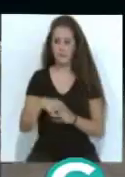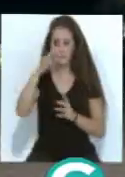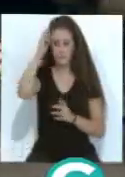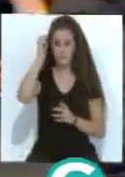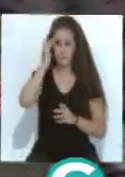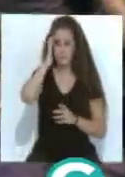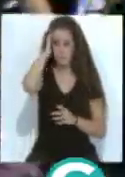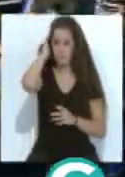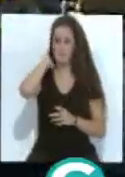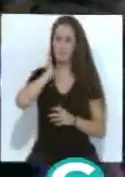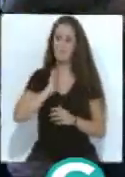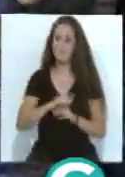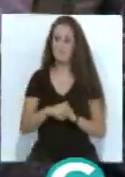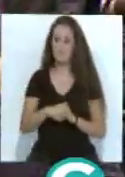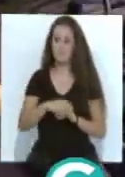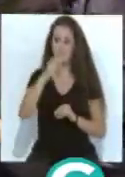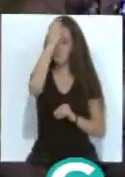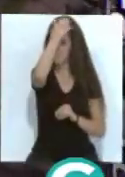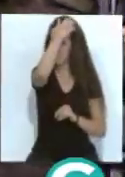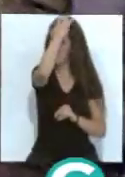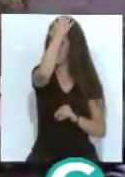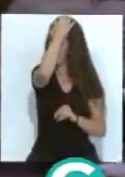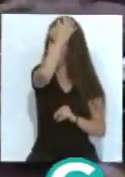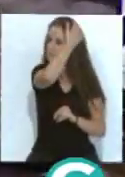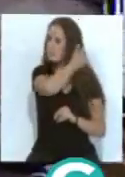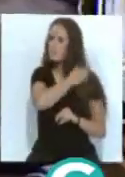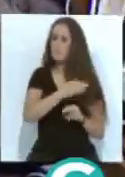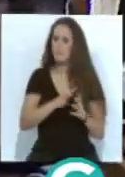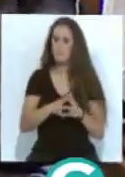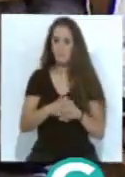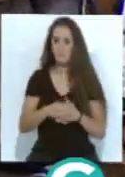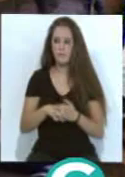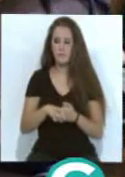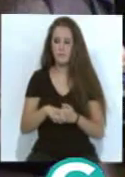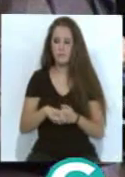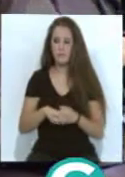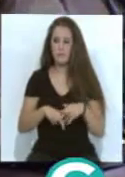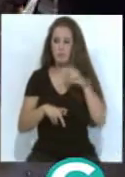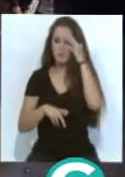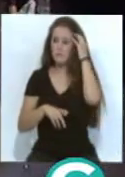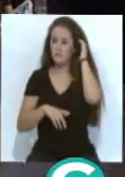y la gente camina para atrás. Soy geo, geo, geo.